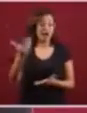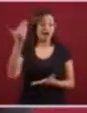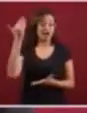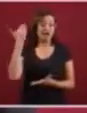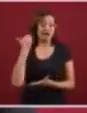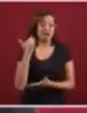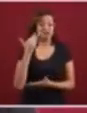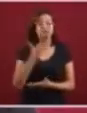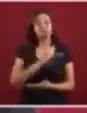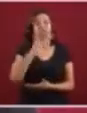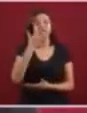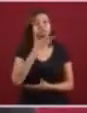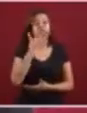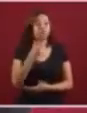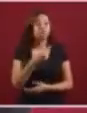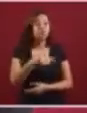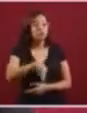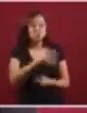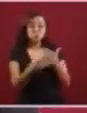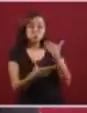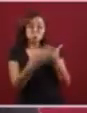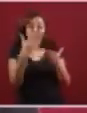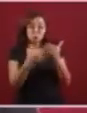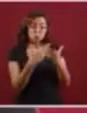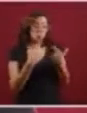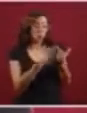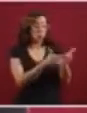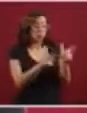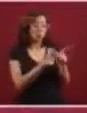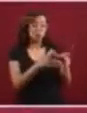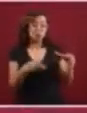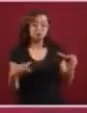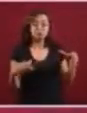eran los que se imponían.